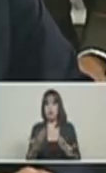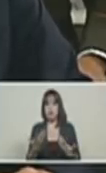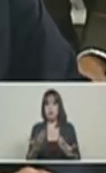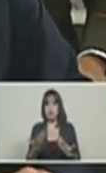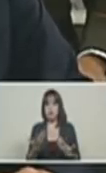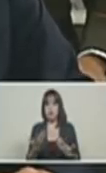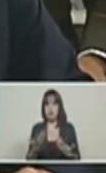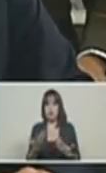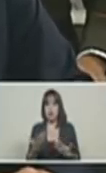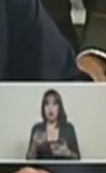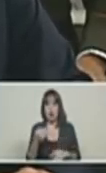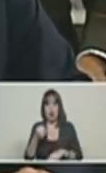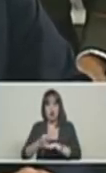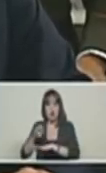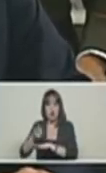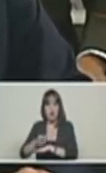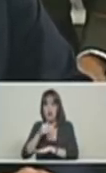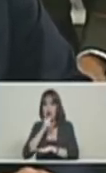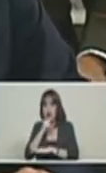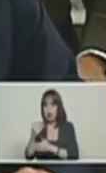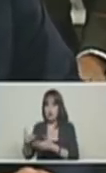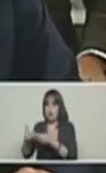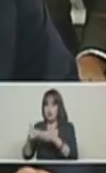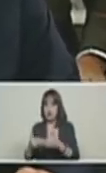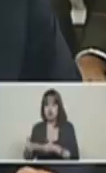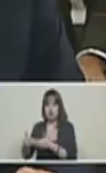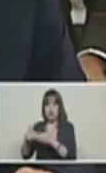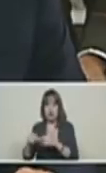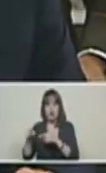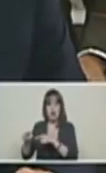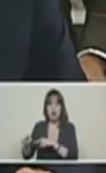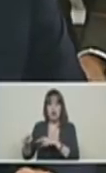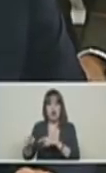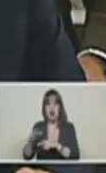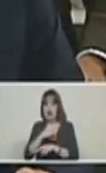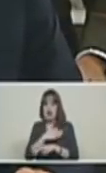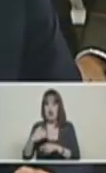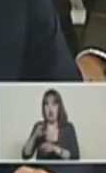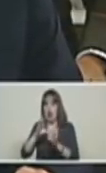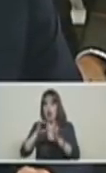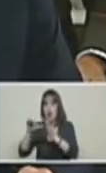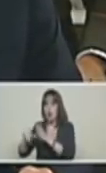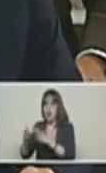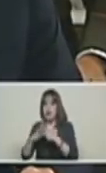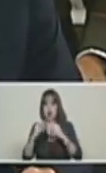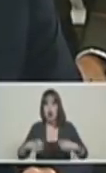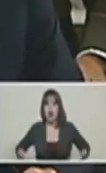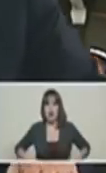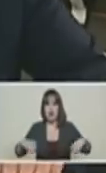por los factores que han pretendido hacerse de las riquezas del país. Ahora,